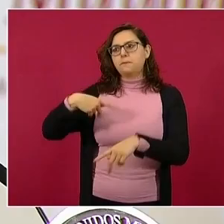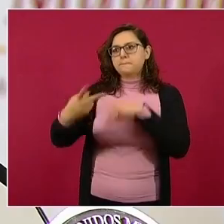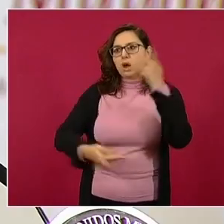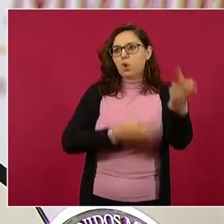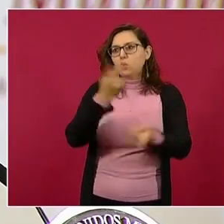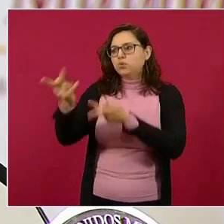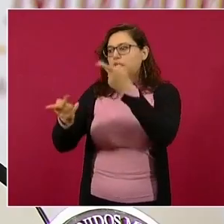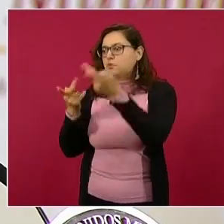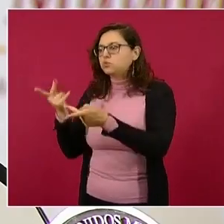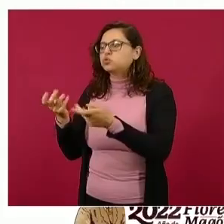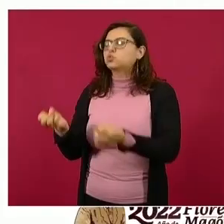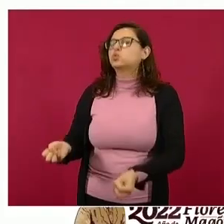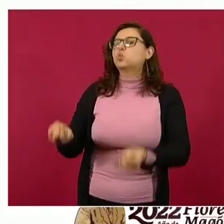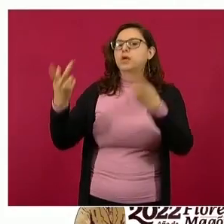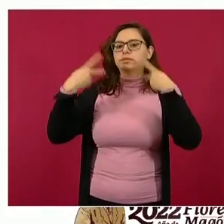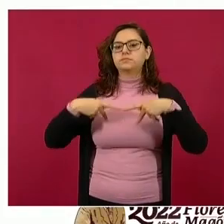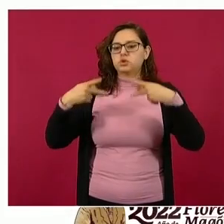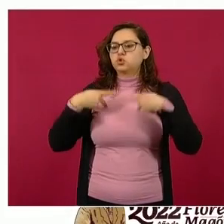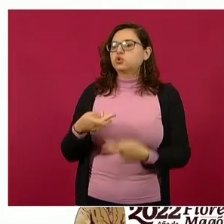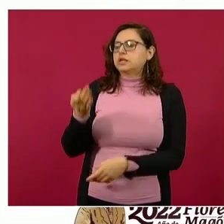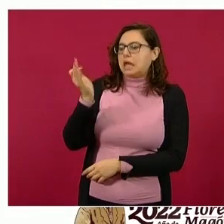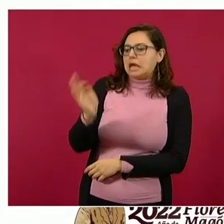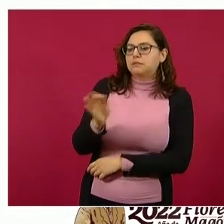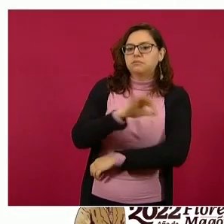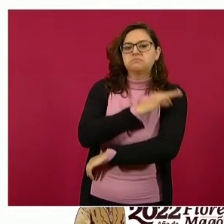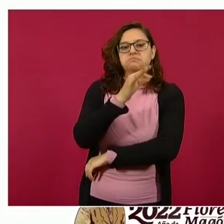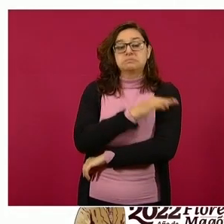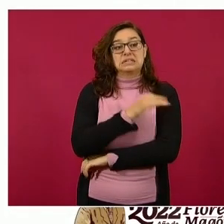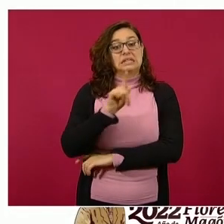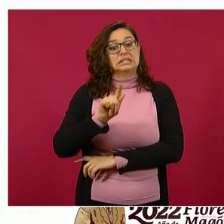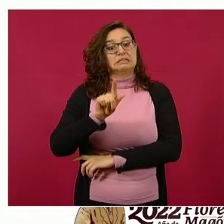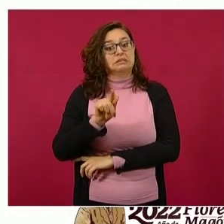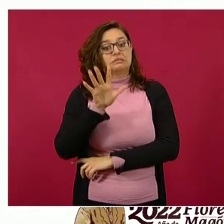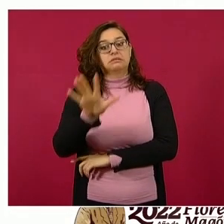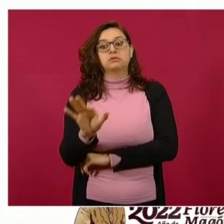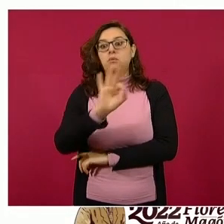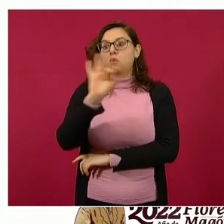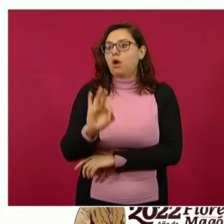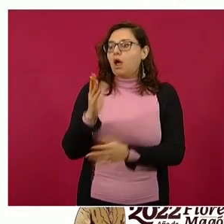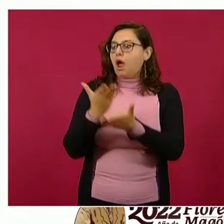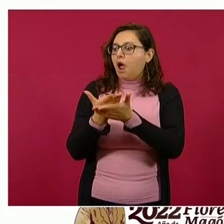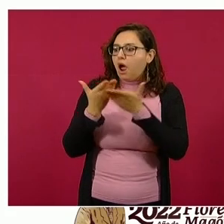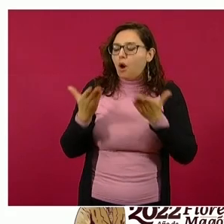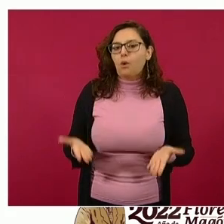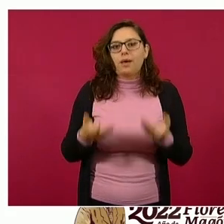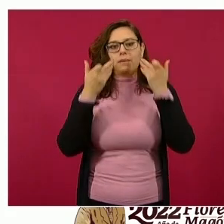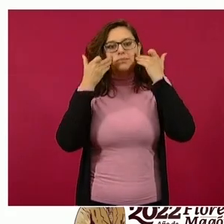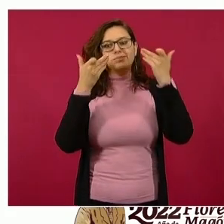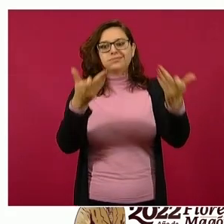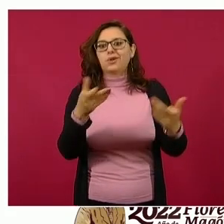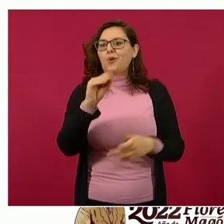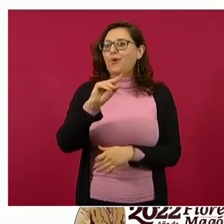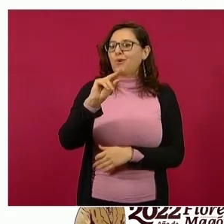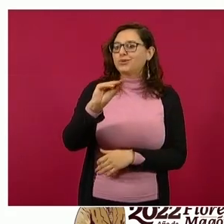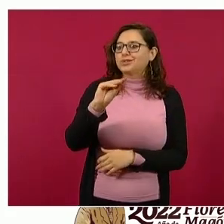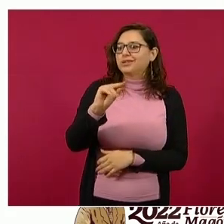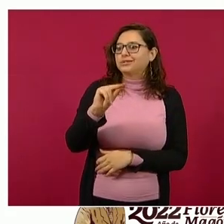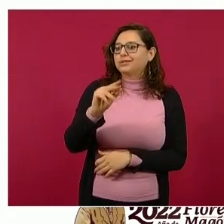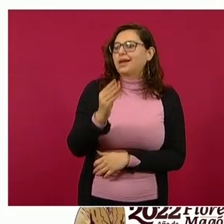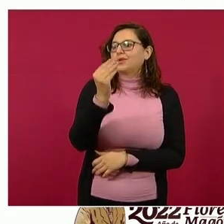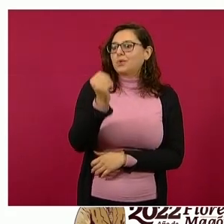la población, que indicaba que solo 75% la aceptaría. Hemos estado insistiendo en que se vacunen y